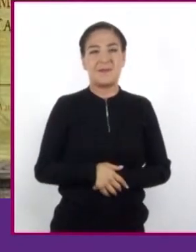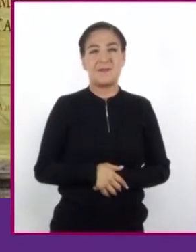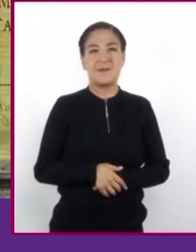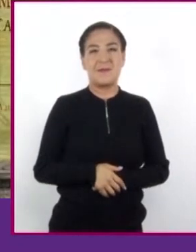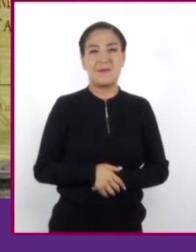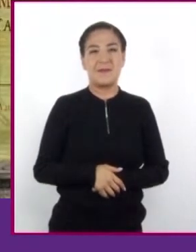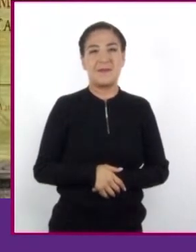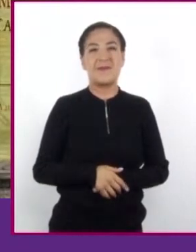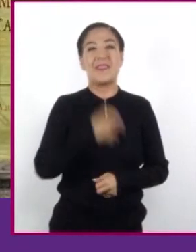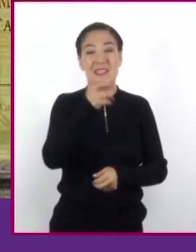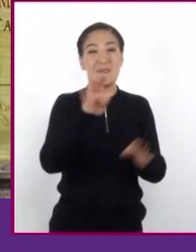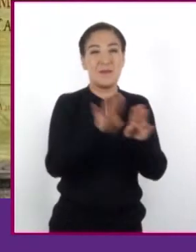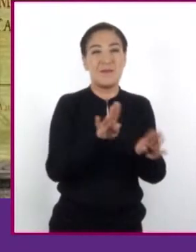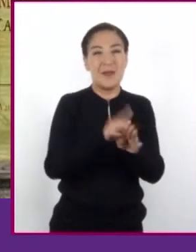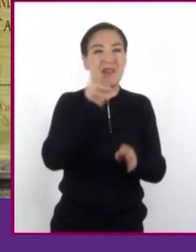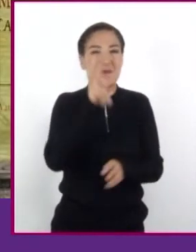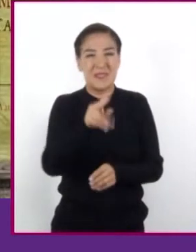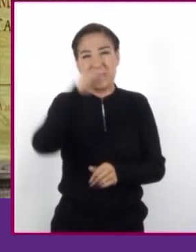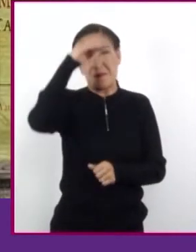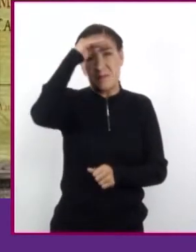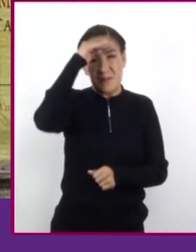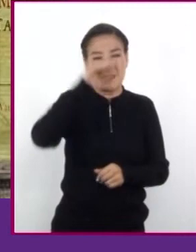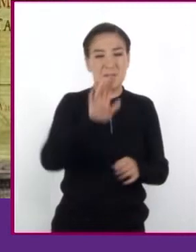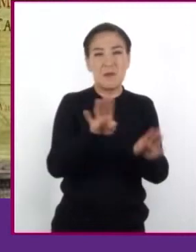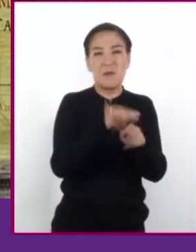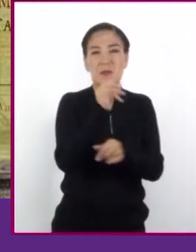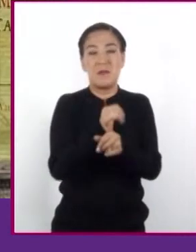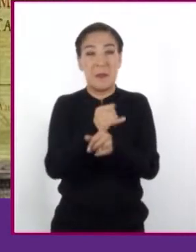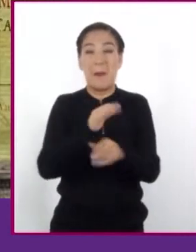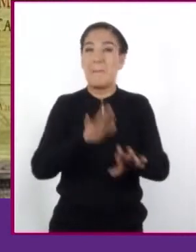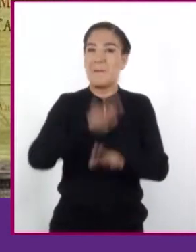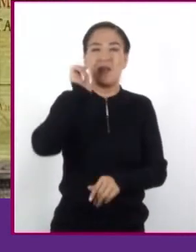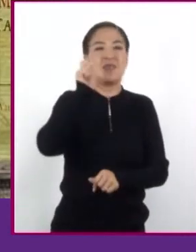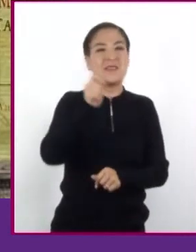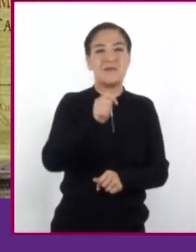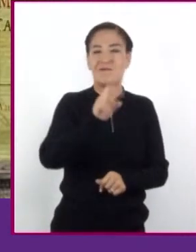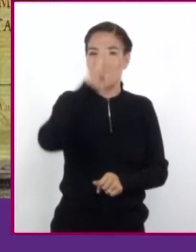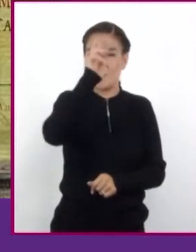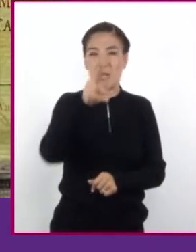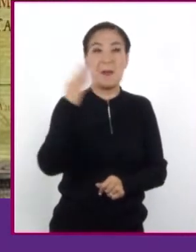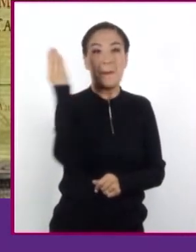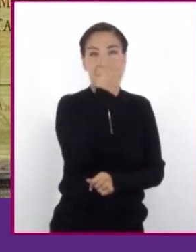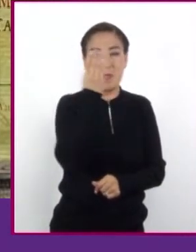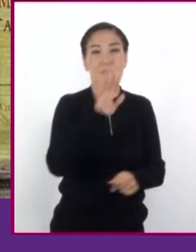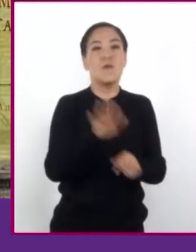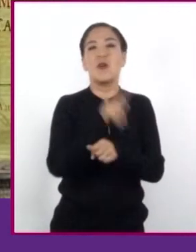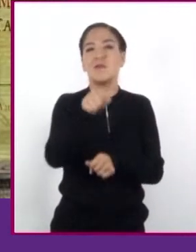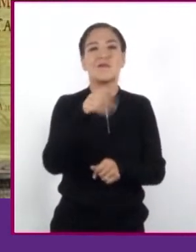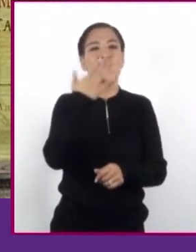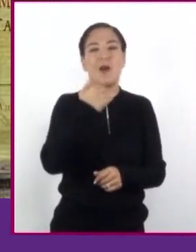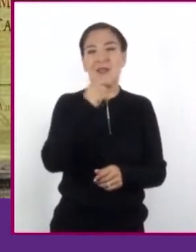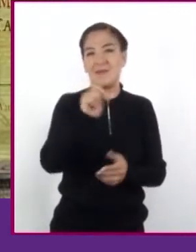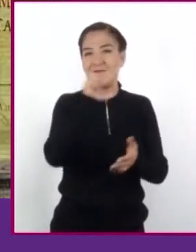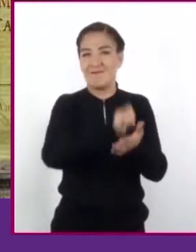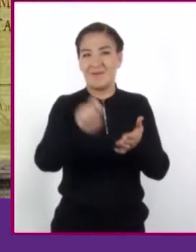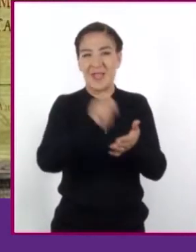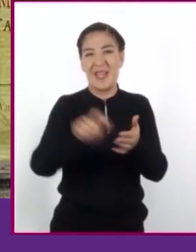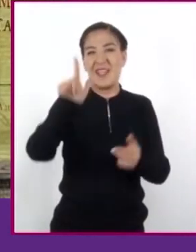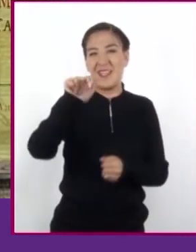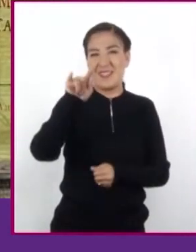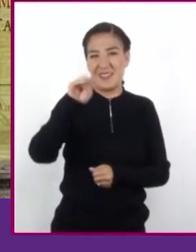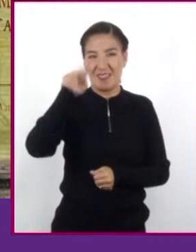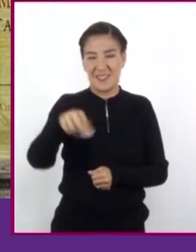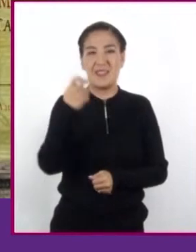Contra todo lo que se pudiera pensar, el más censurado fue la Biblia, cuando no estaba escrita en latín. Pero también las obras de la Ilustración